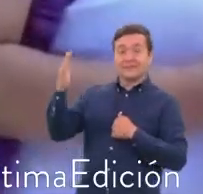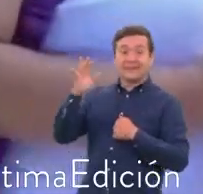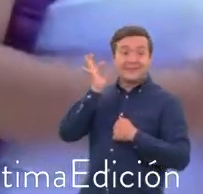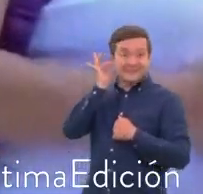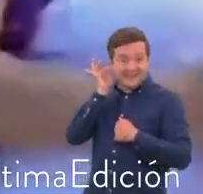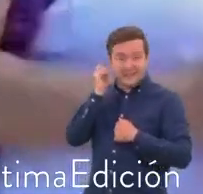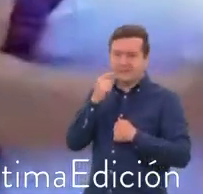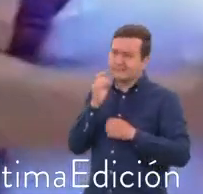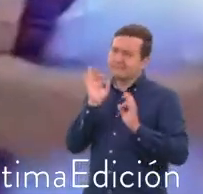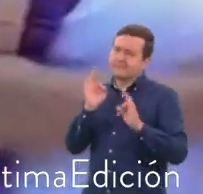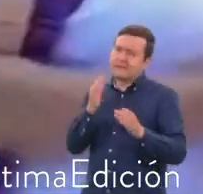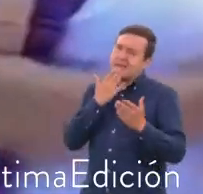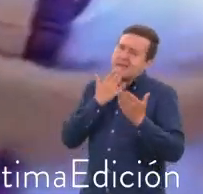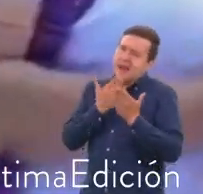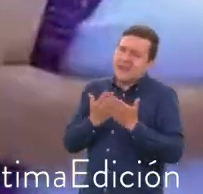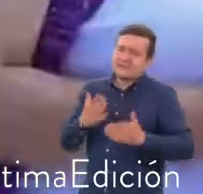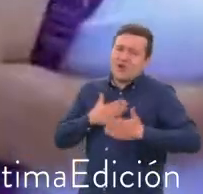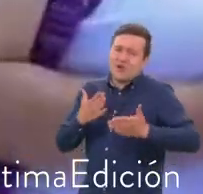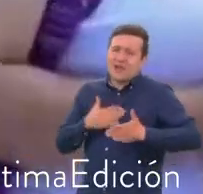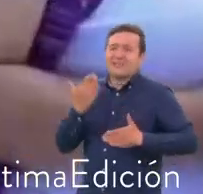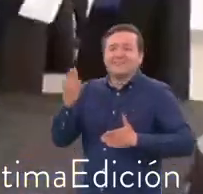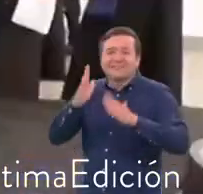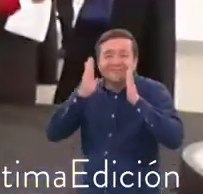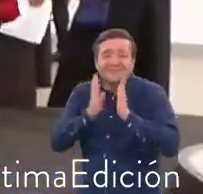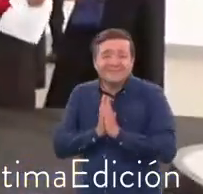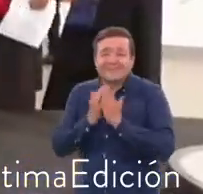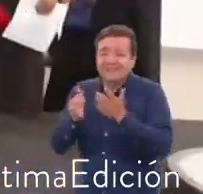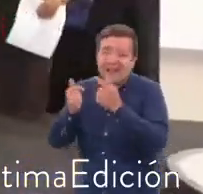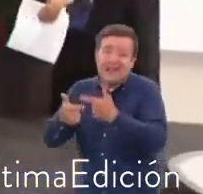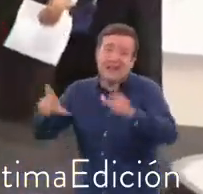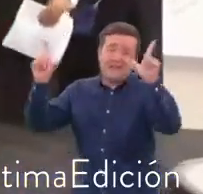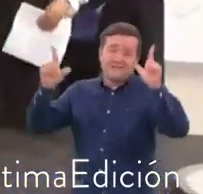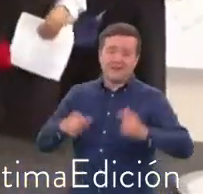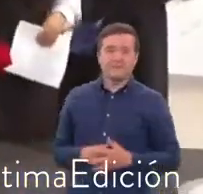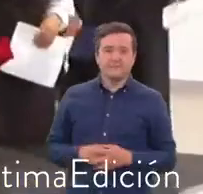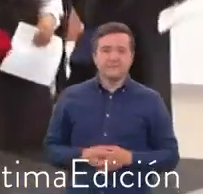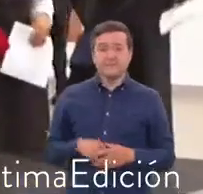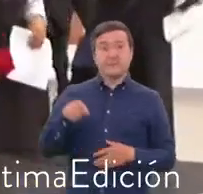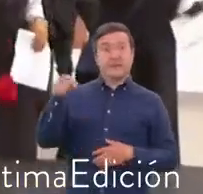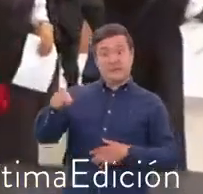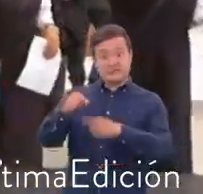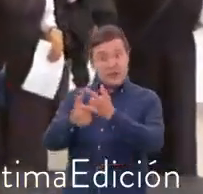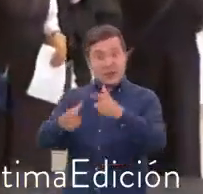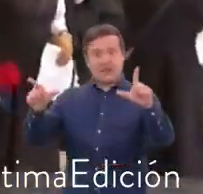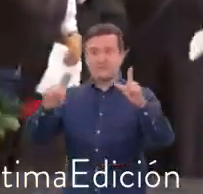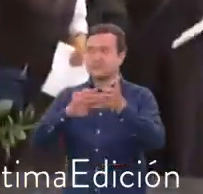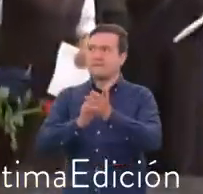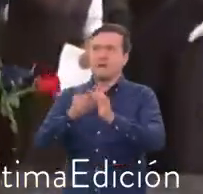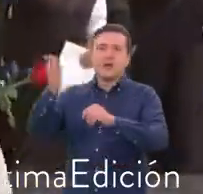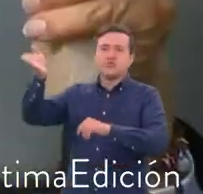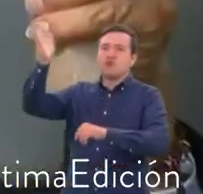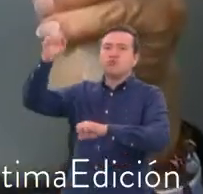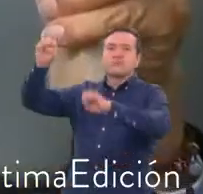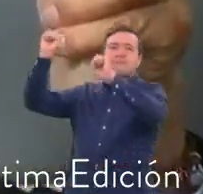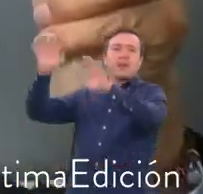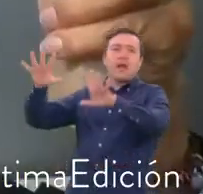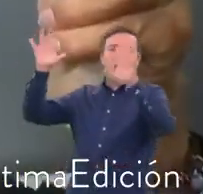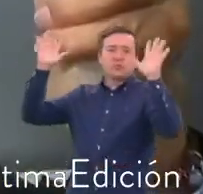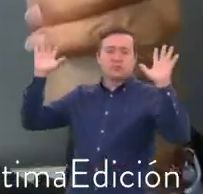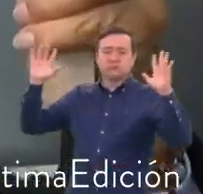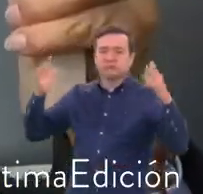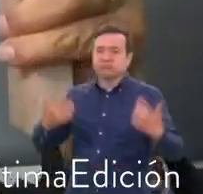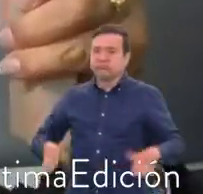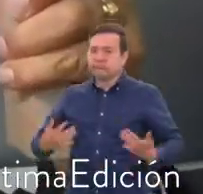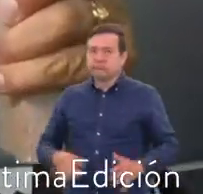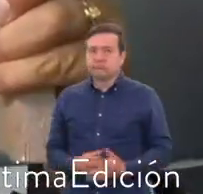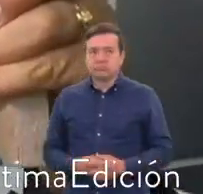poder que la hermana ya está libre de todo mal. Para muchos, su liberación fue un milagro divino. Dichosa porque nuestra